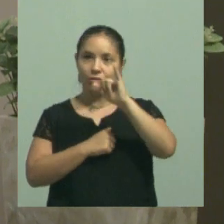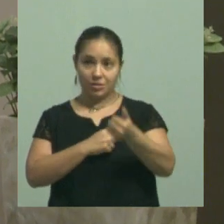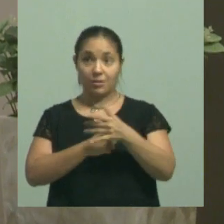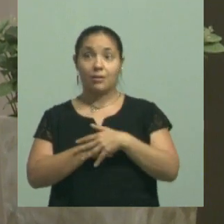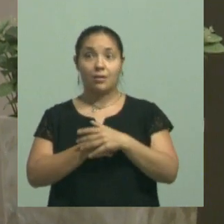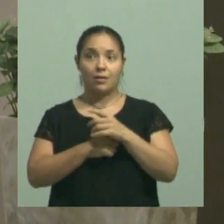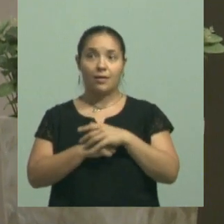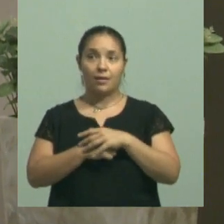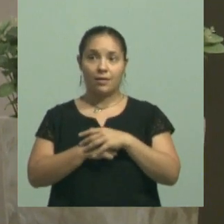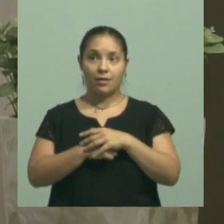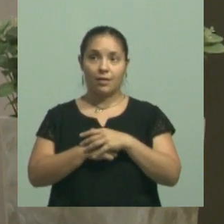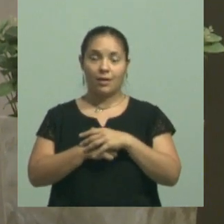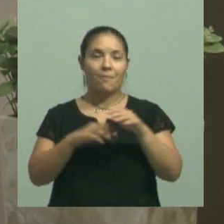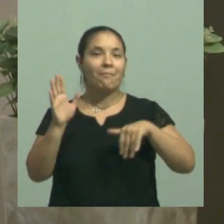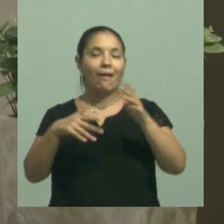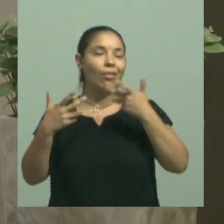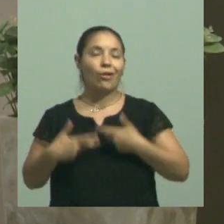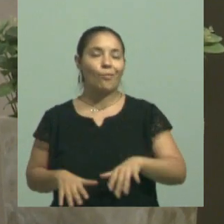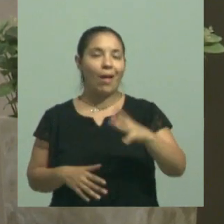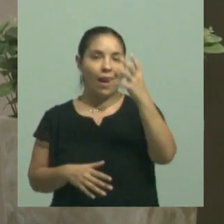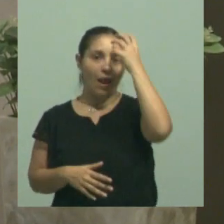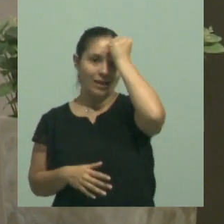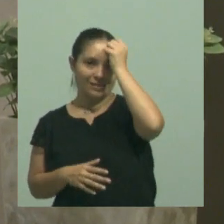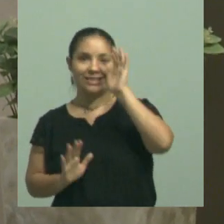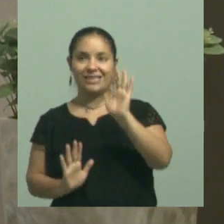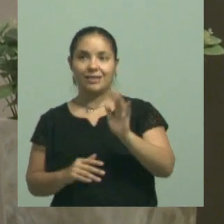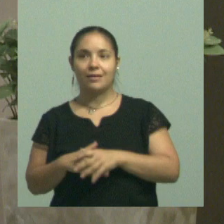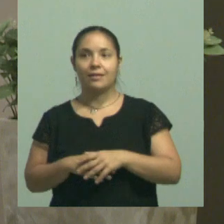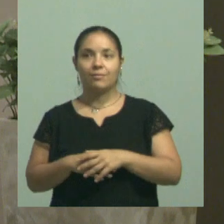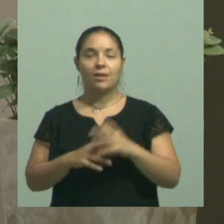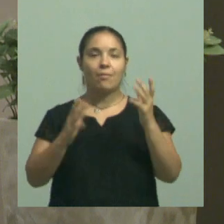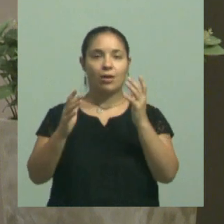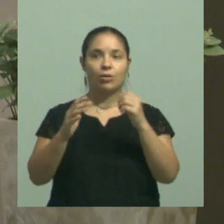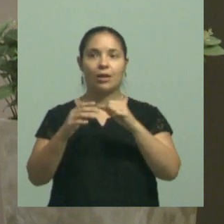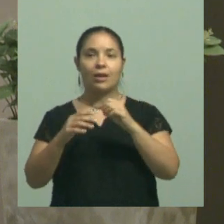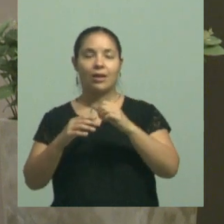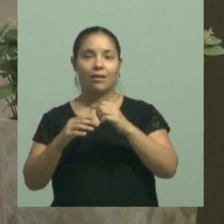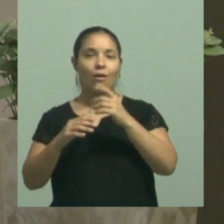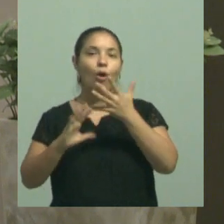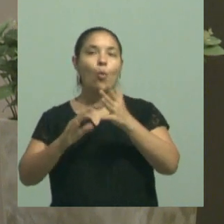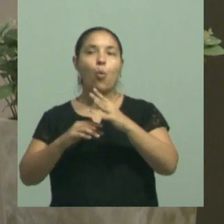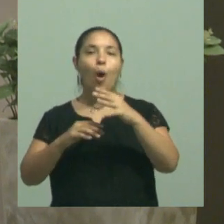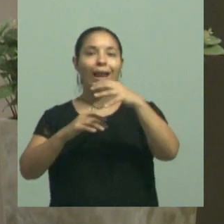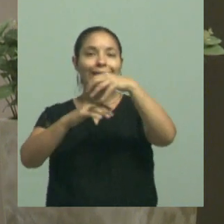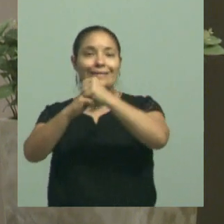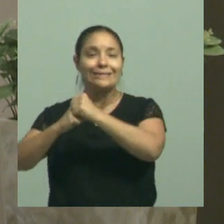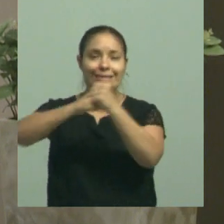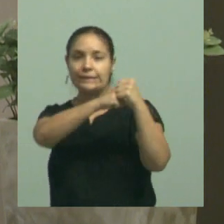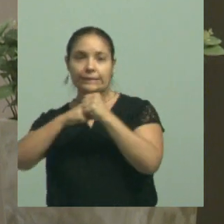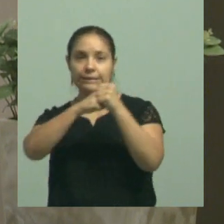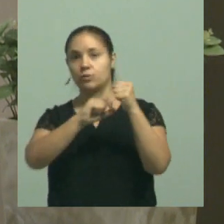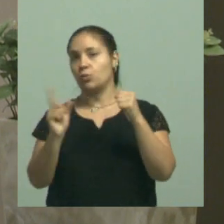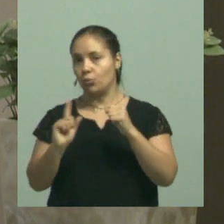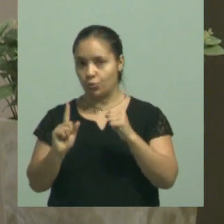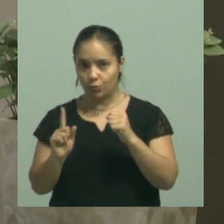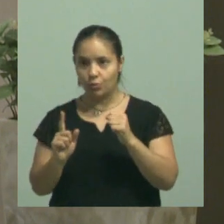Es muy común que te hagan esto, ¿no es cierto? Sí. Lo primero que hay que hacer es no tironear, porque uno tiende a hacer esto. A escaparse. Y te duele más. Claro. Entonces lo que